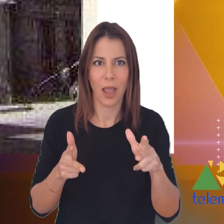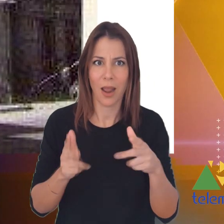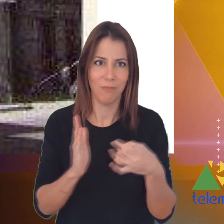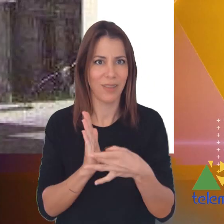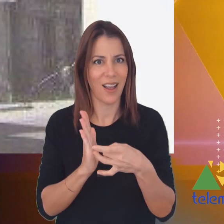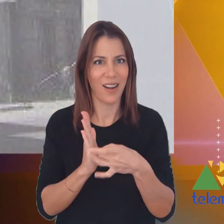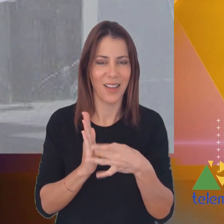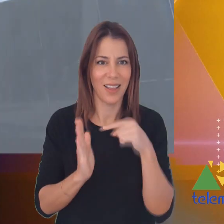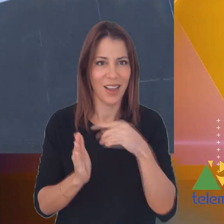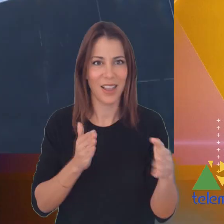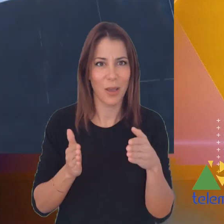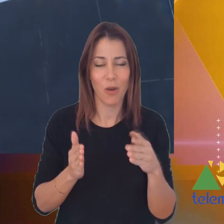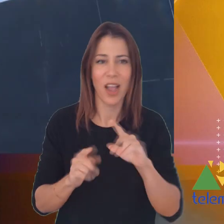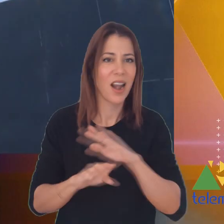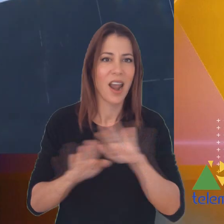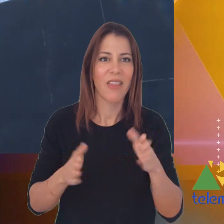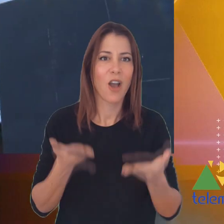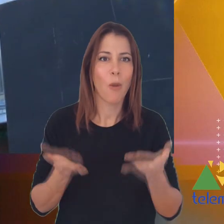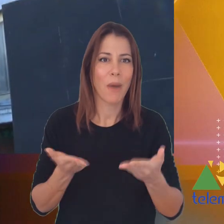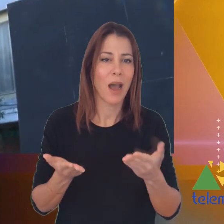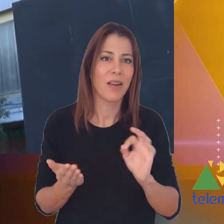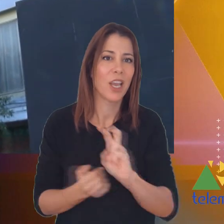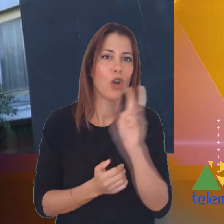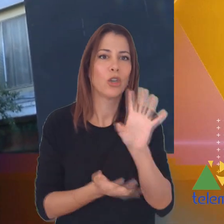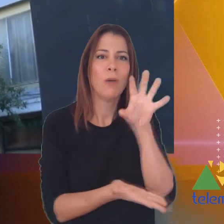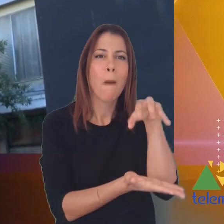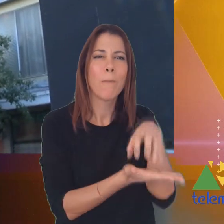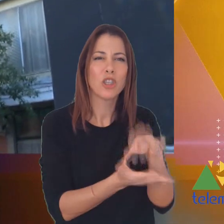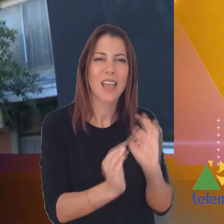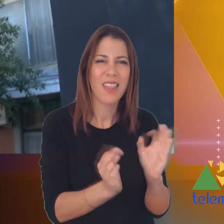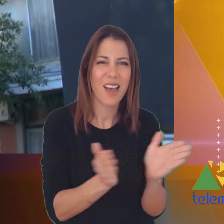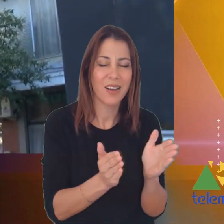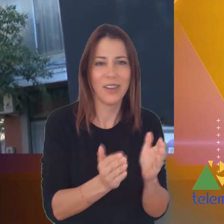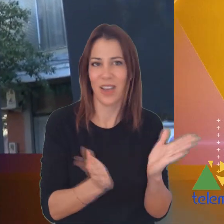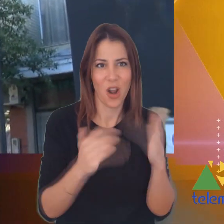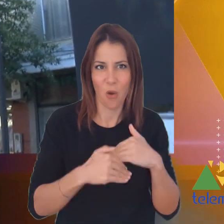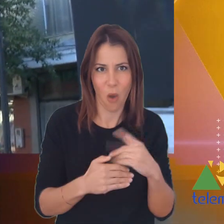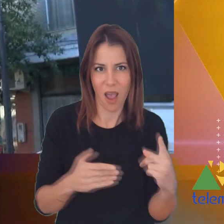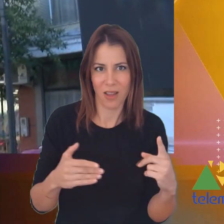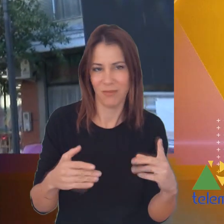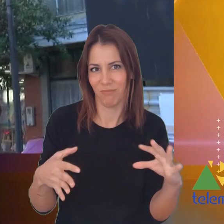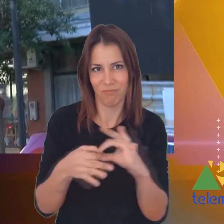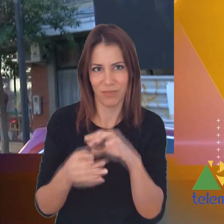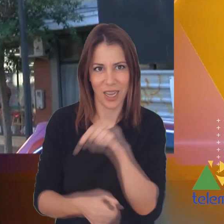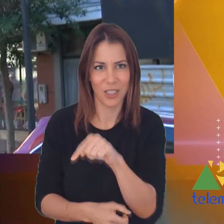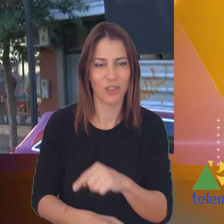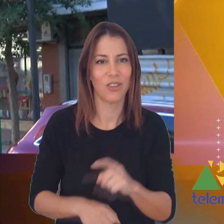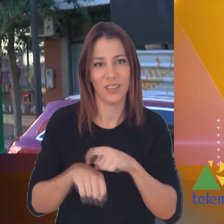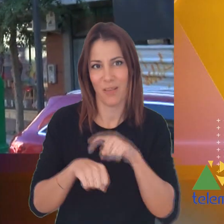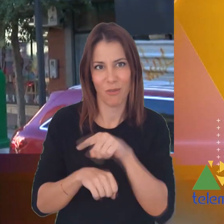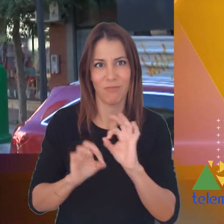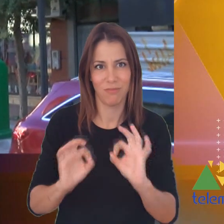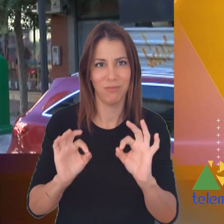calidad, claro, que nada comparable con las posadas que había en Motril, que no tenían nada que ver con este tipo de